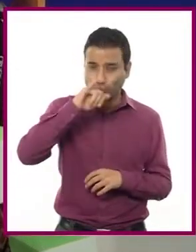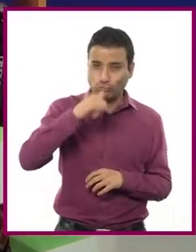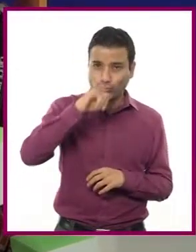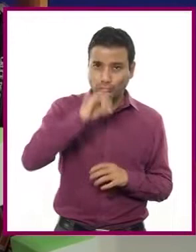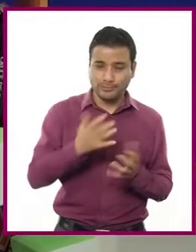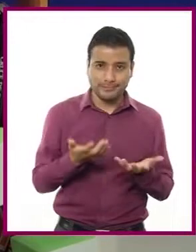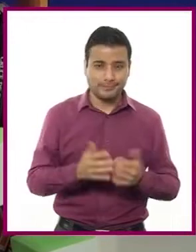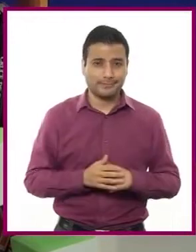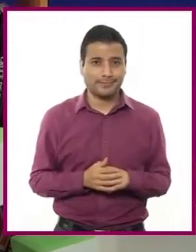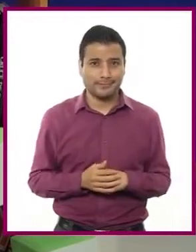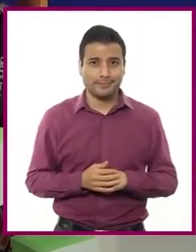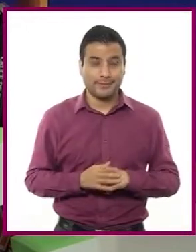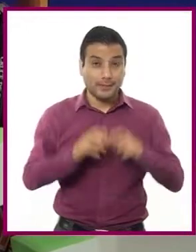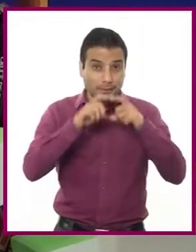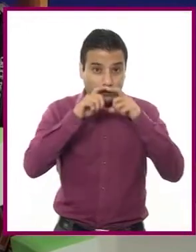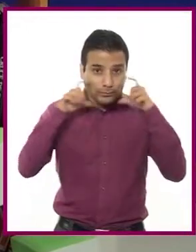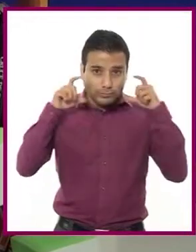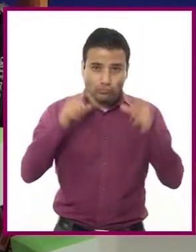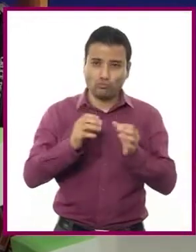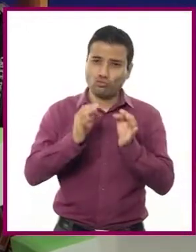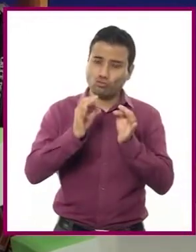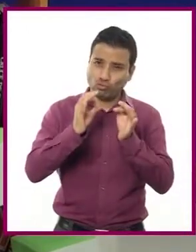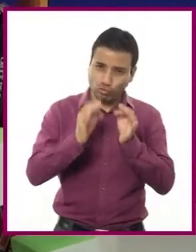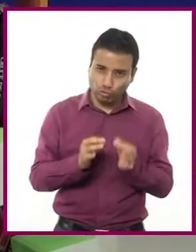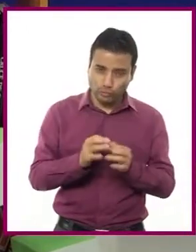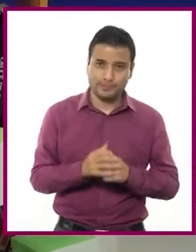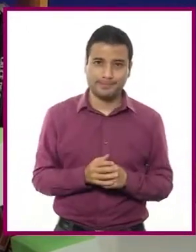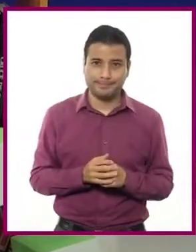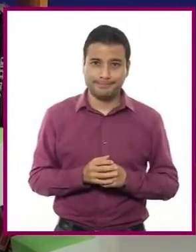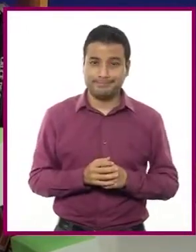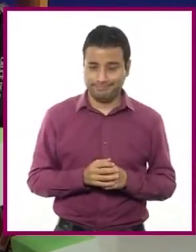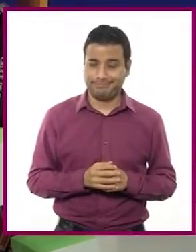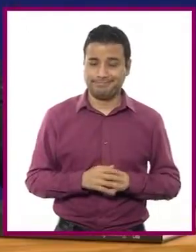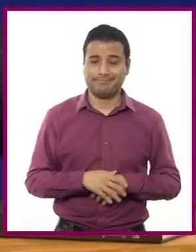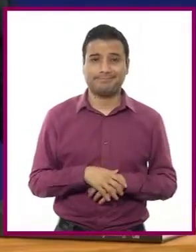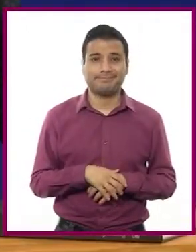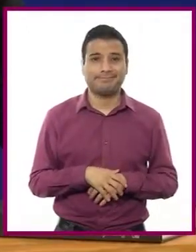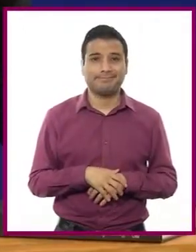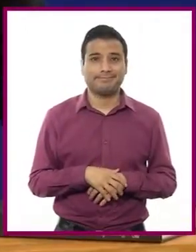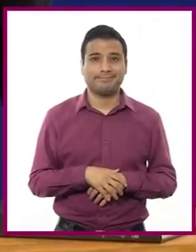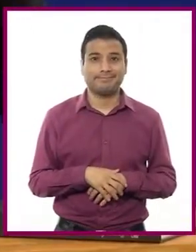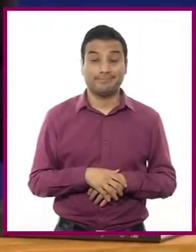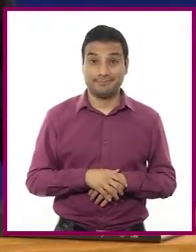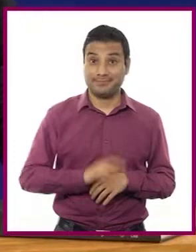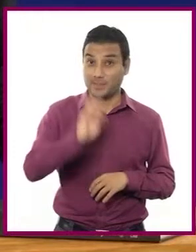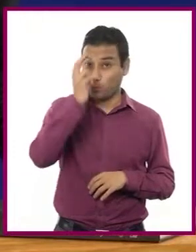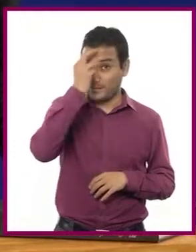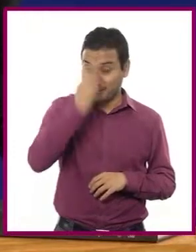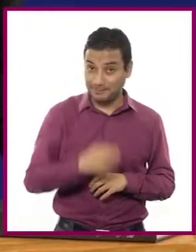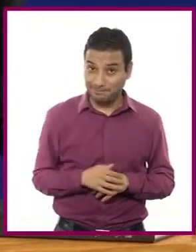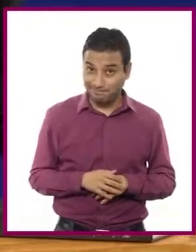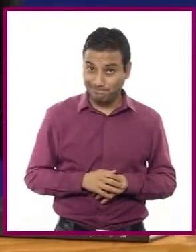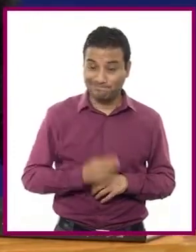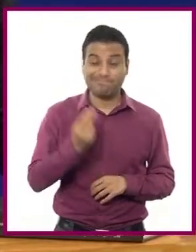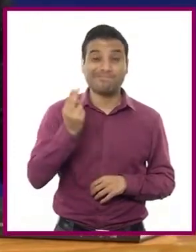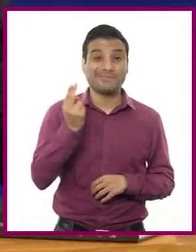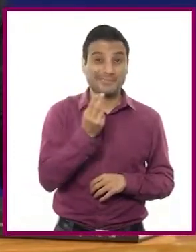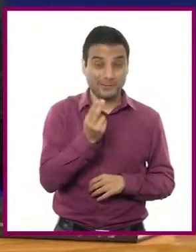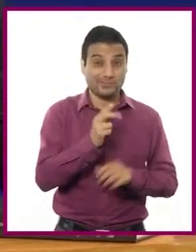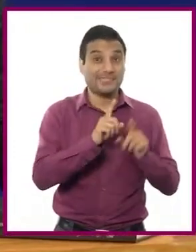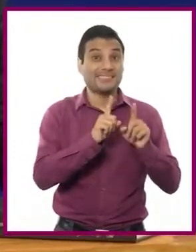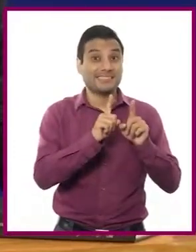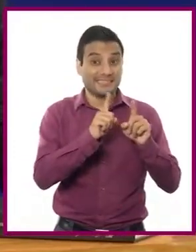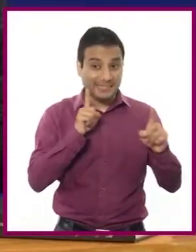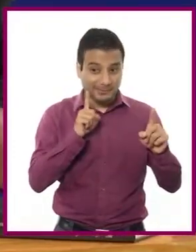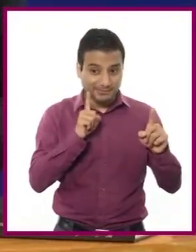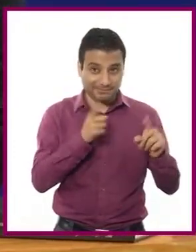natural. Usen el cubrebocas adecuadamente de forma que cubra nariz y boca. No olviden guardar y pedir la sana distancia.